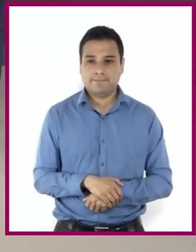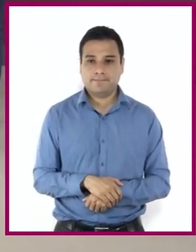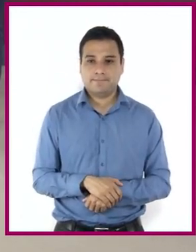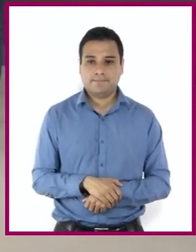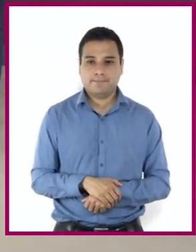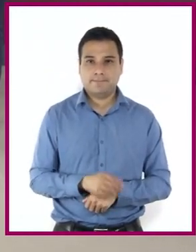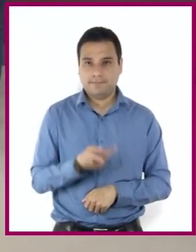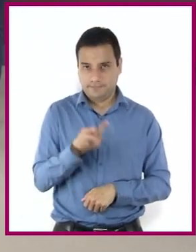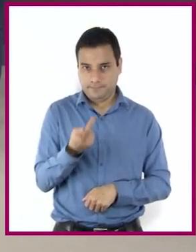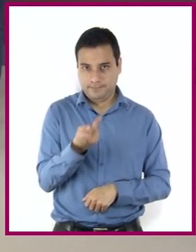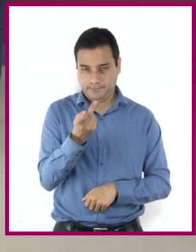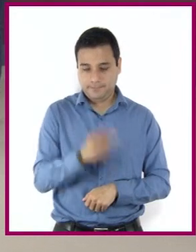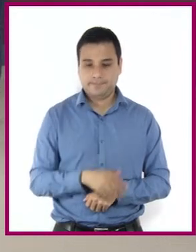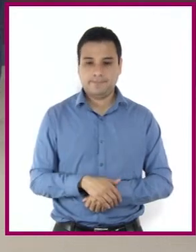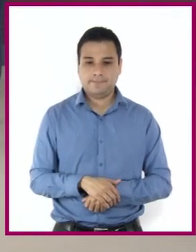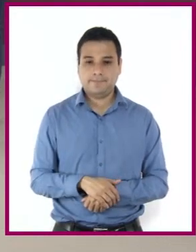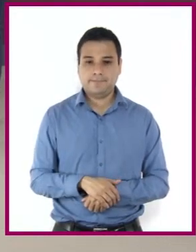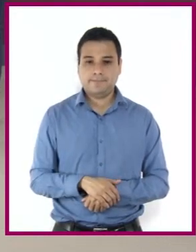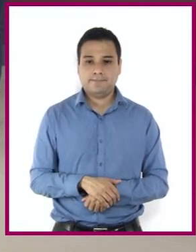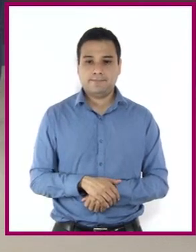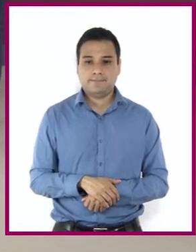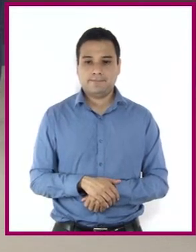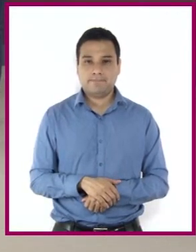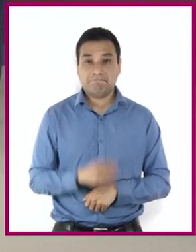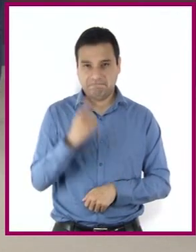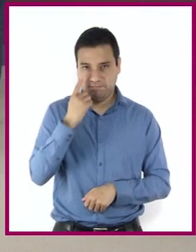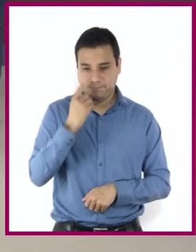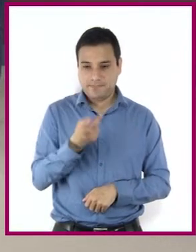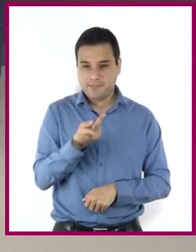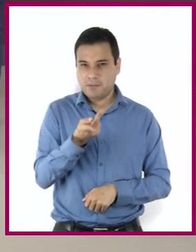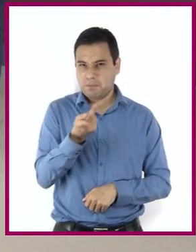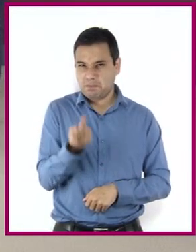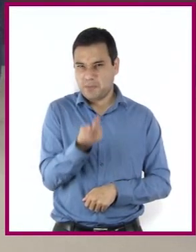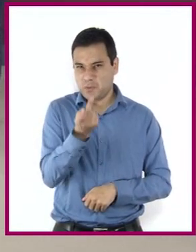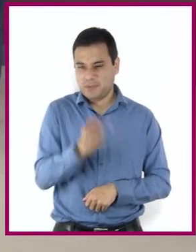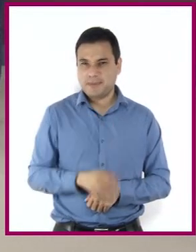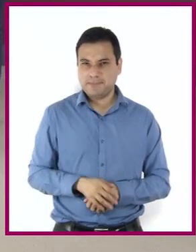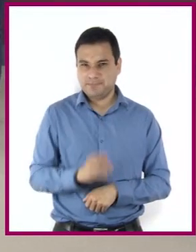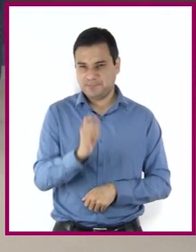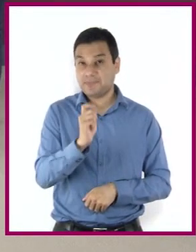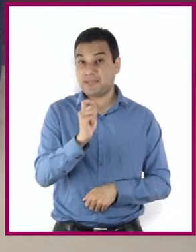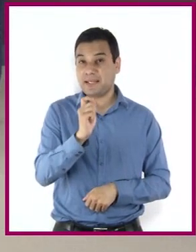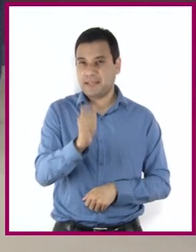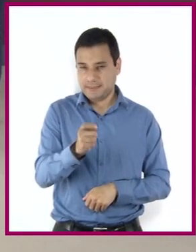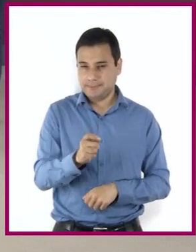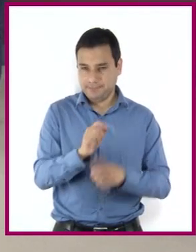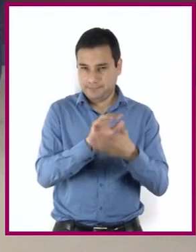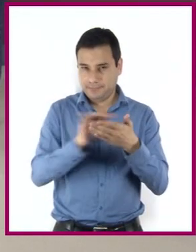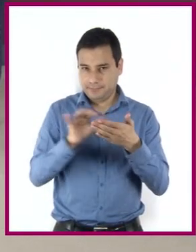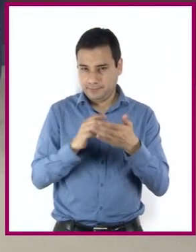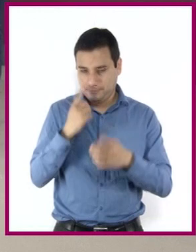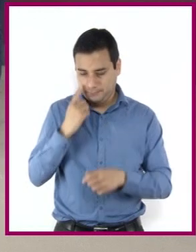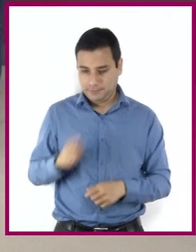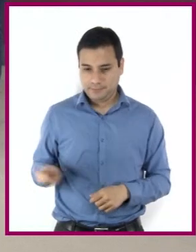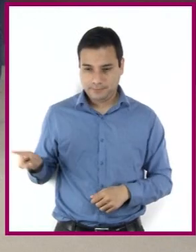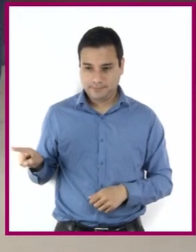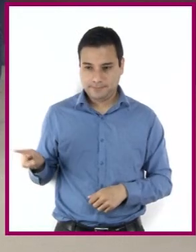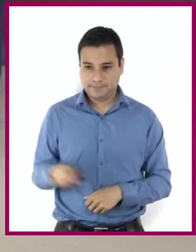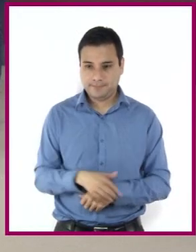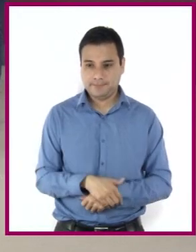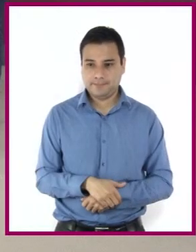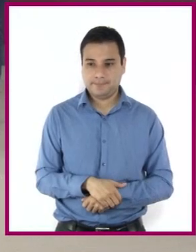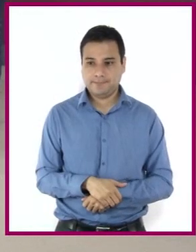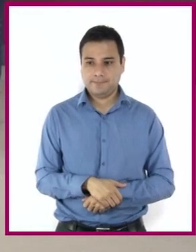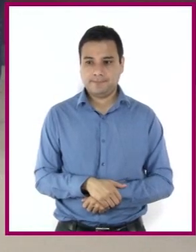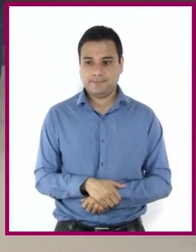La pregunta dice así: ¿con qué platillo recibieron las monjas del convento de Santa Mónica en Puebla a